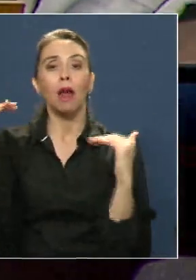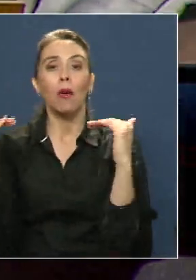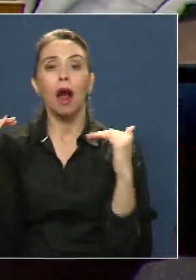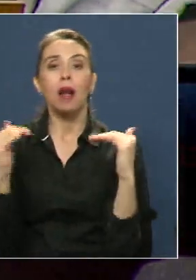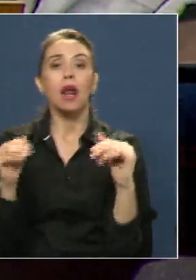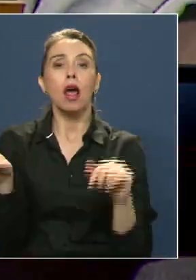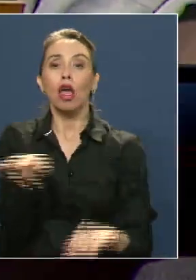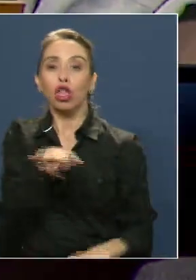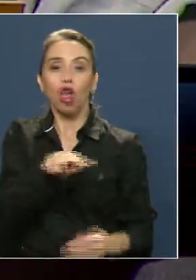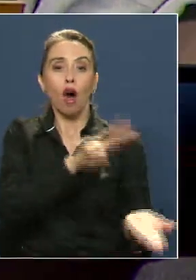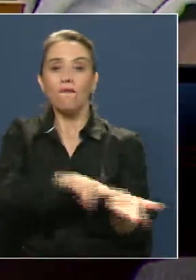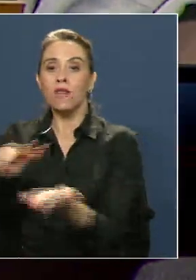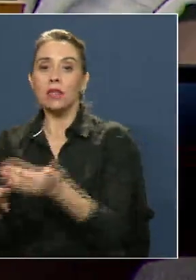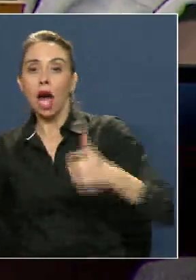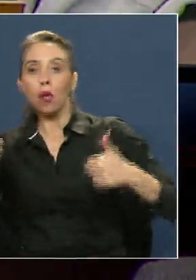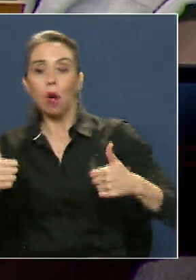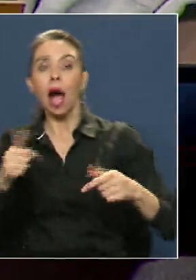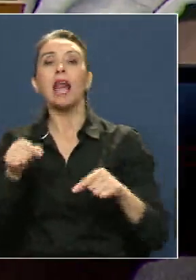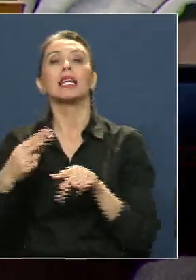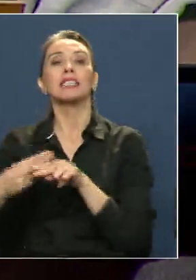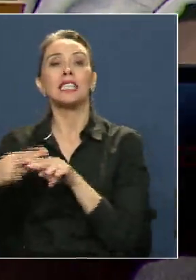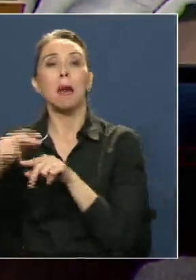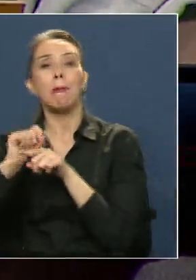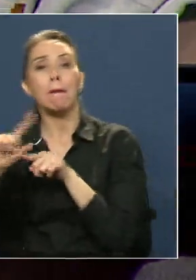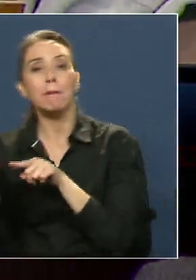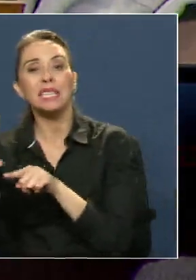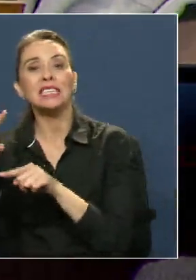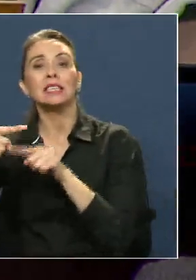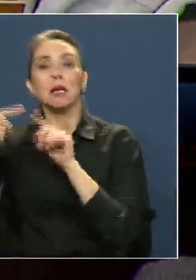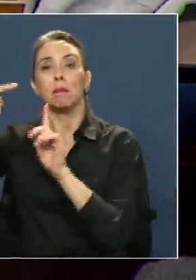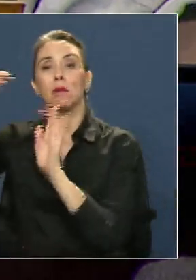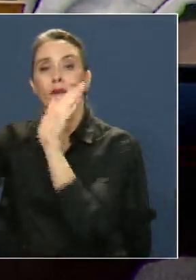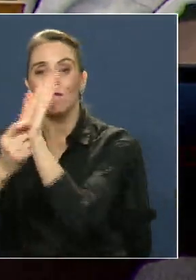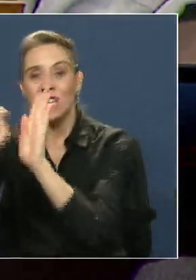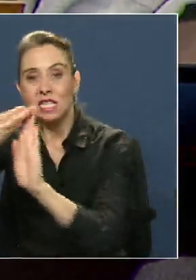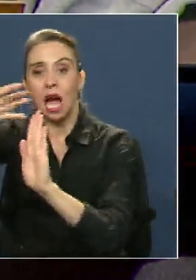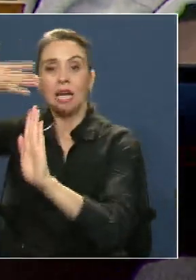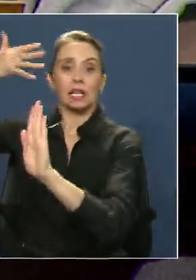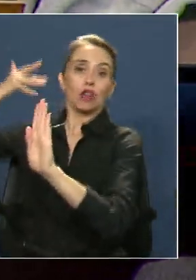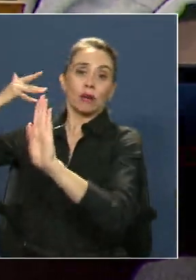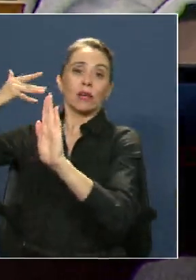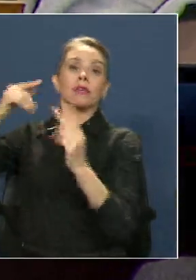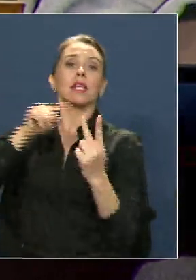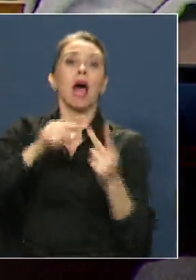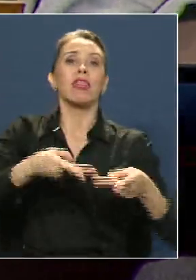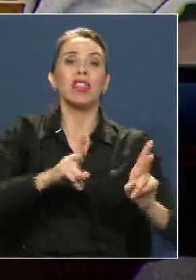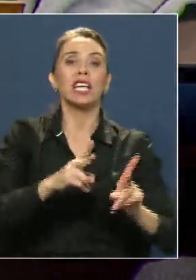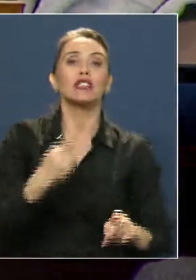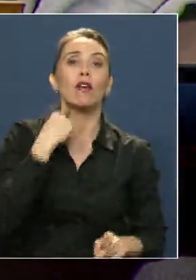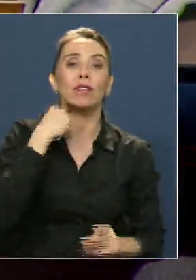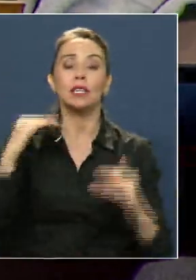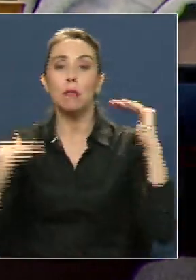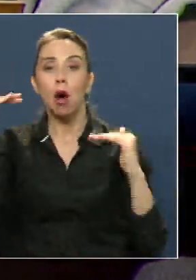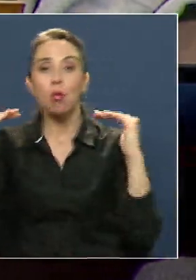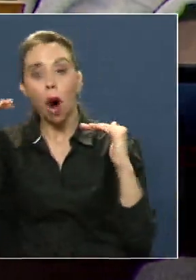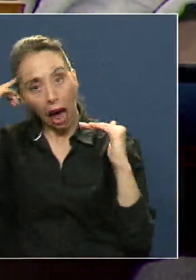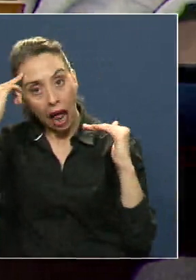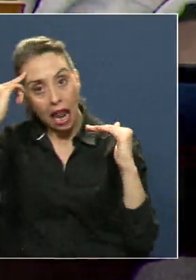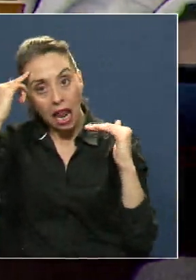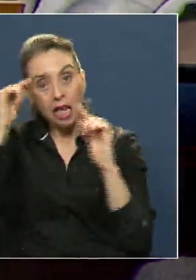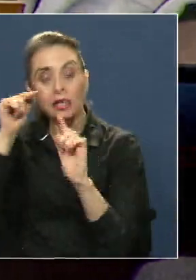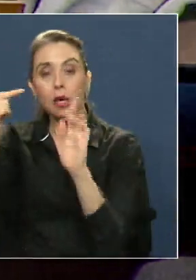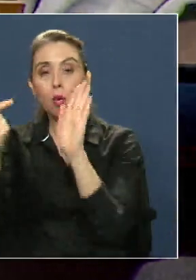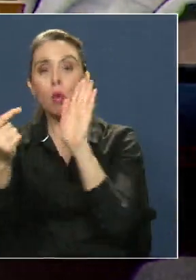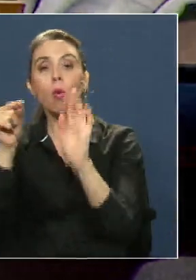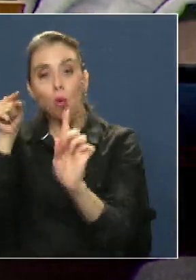las dos verdades, ponderar entre el principio de la retroactividad y ponderar en el derecho de las víctimas. ¿Y cómo se pondera? Buscando un punto que sirva de